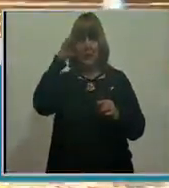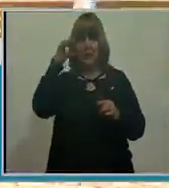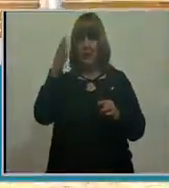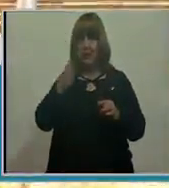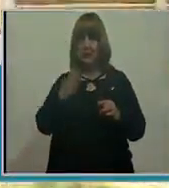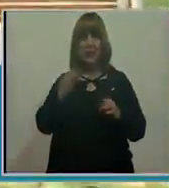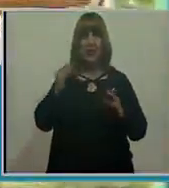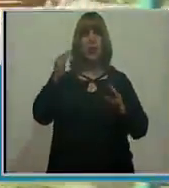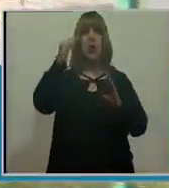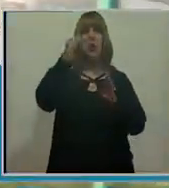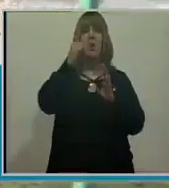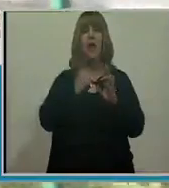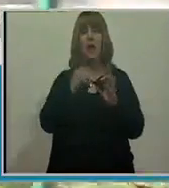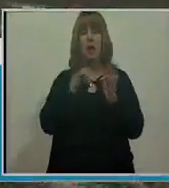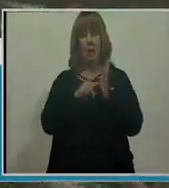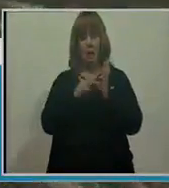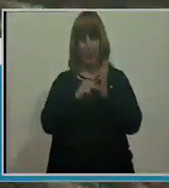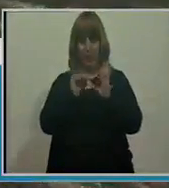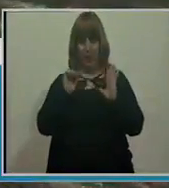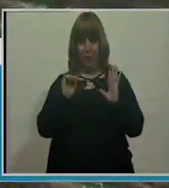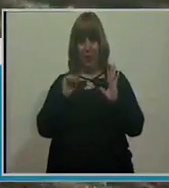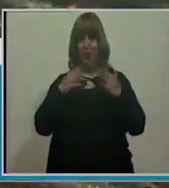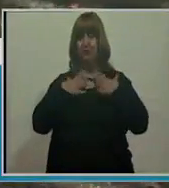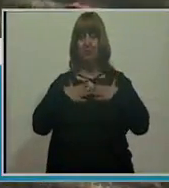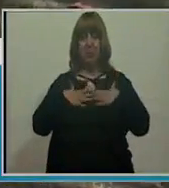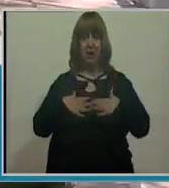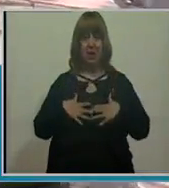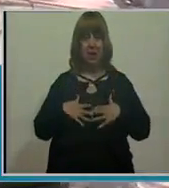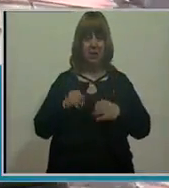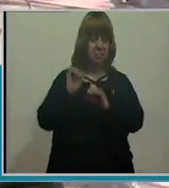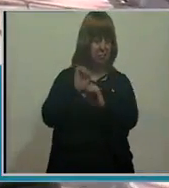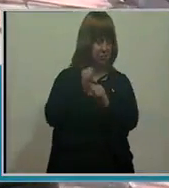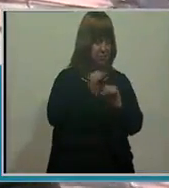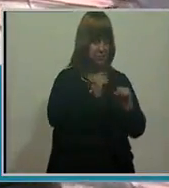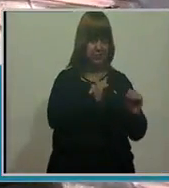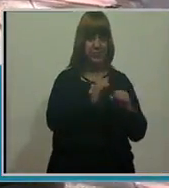más o menos ya. Trabajan más tranquilo. Más tranquilo, exactamente.